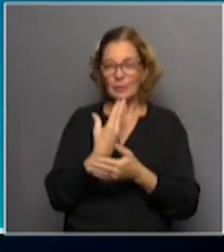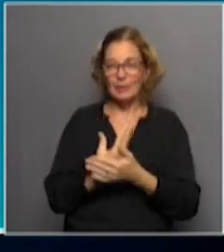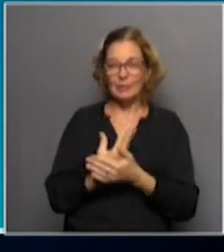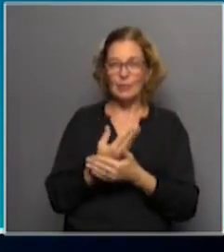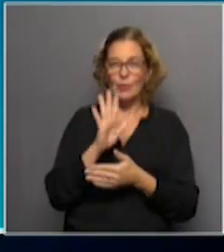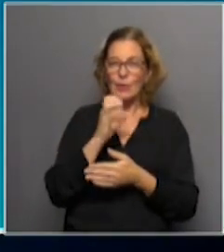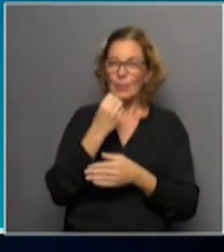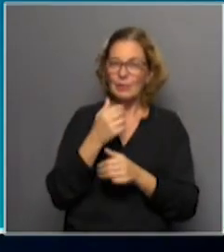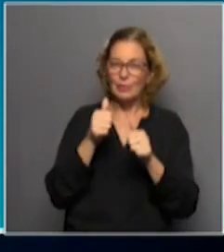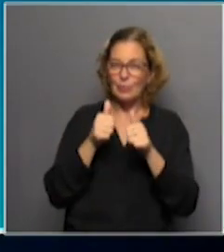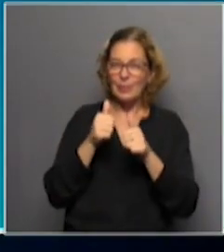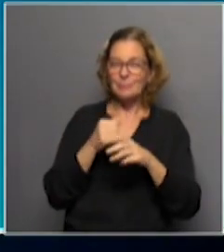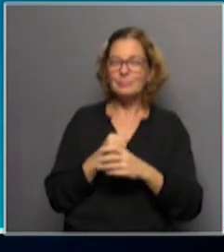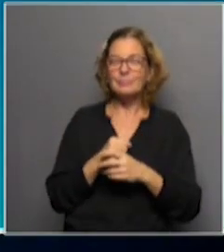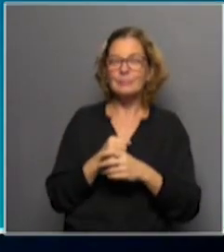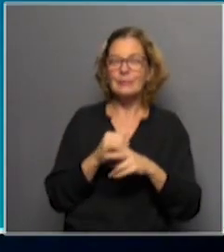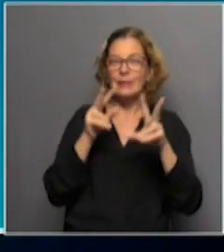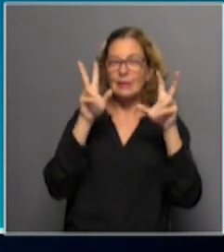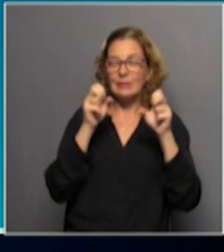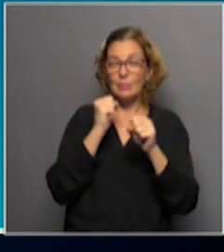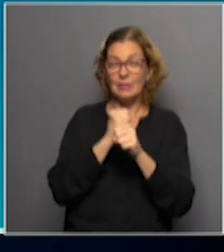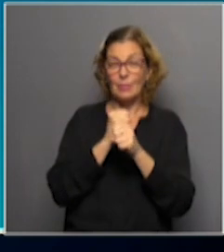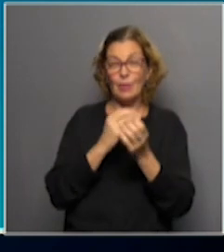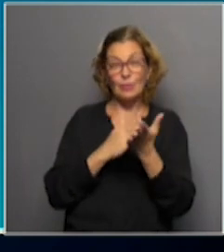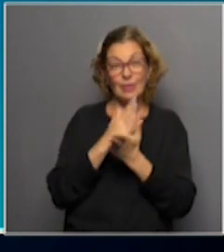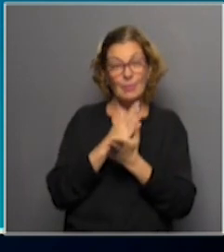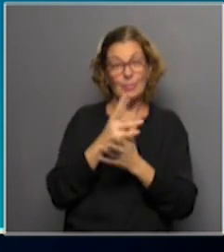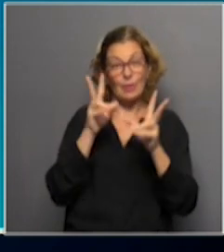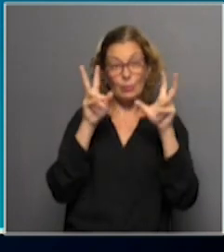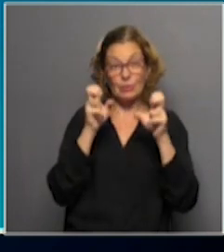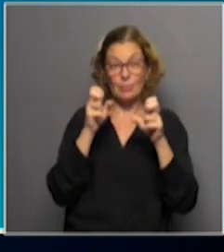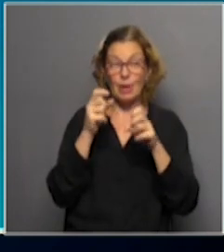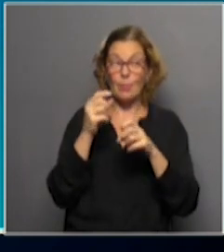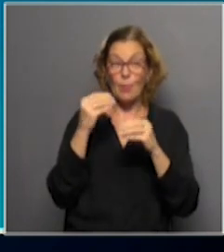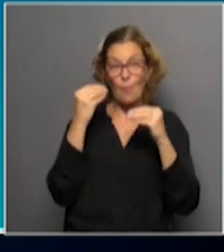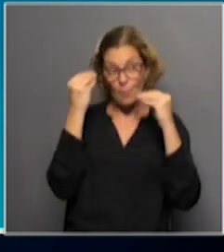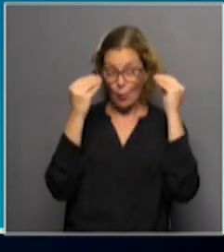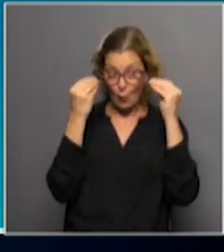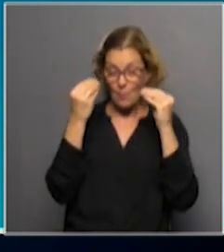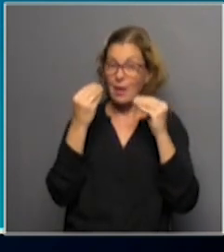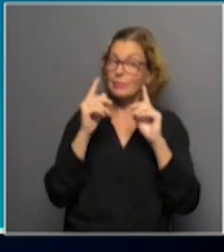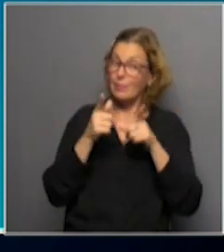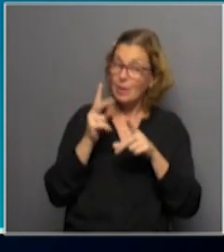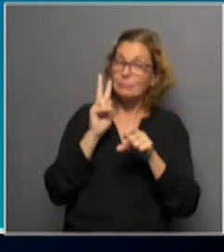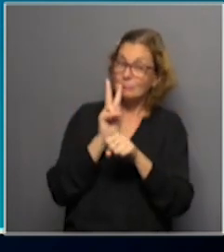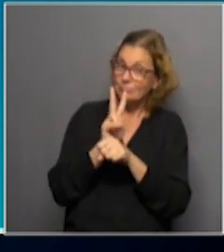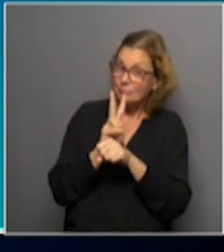¿Cómo andás, Pilar? ¿Todo bien? Muy bien. El tema del trabajo siempre es un tema que nos ocupa y nos preocupa también, ¿no?